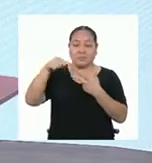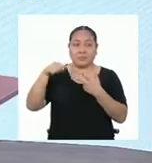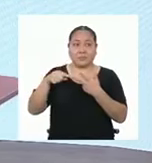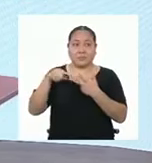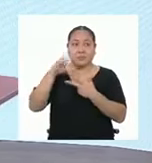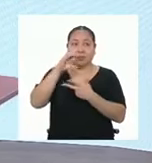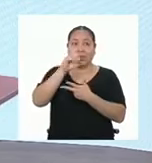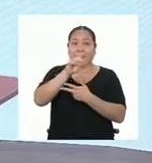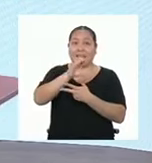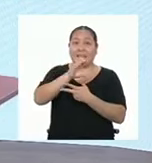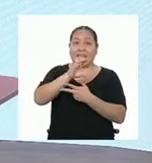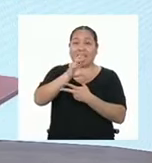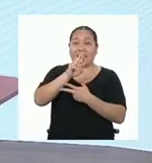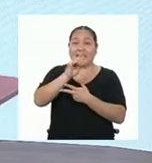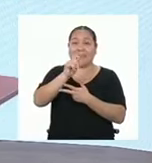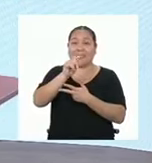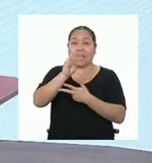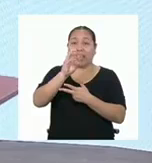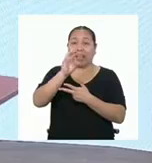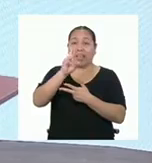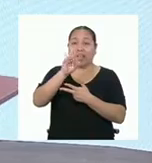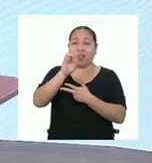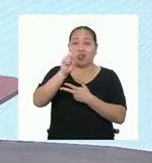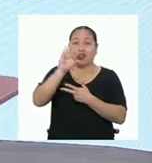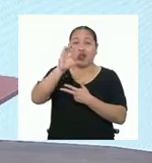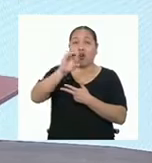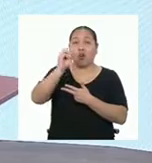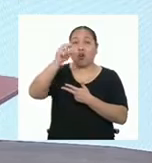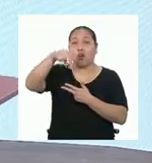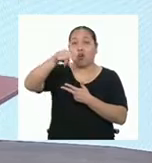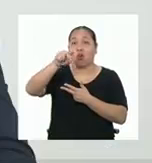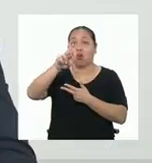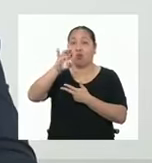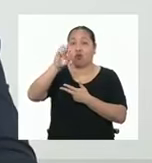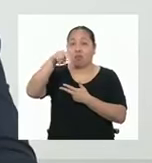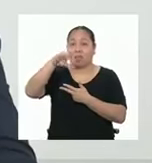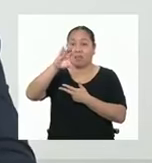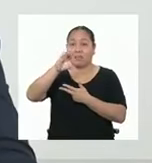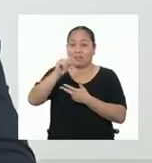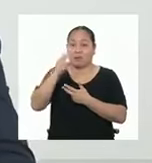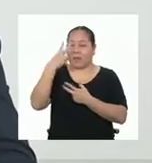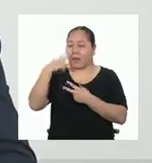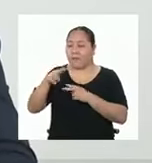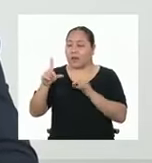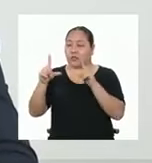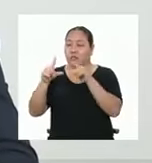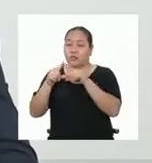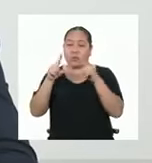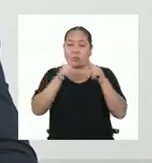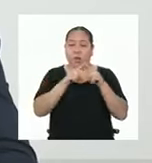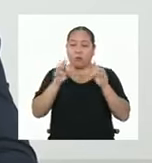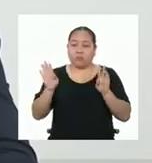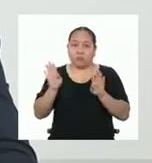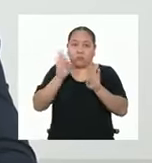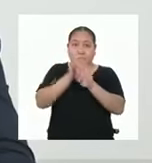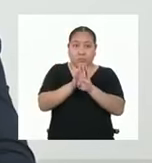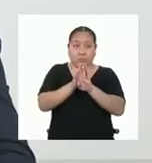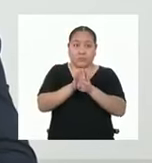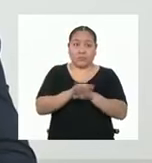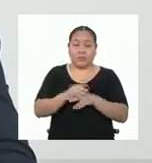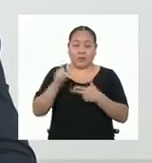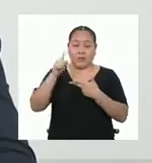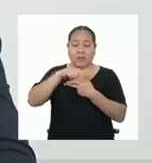congruencia que podemos utilizar para corroborar si dos triángulos son congruentes Vimos el primer criterio que